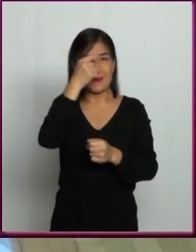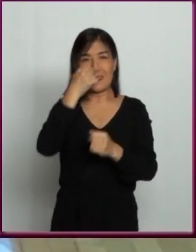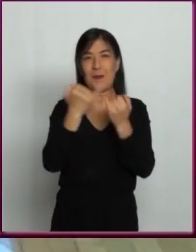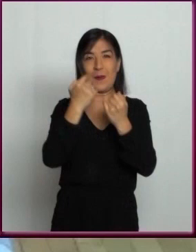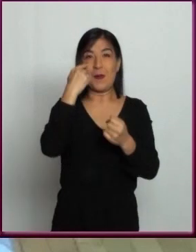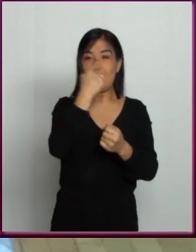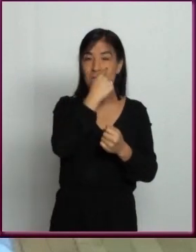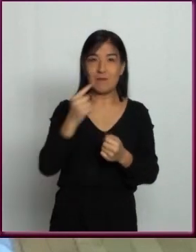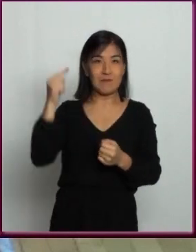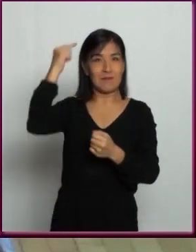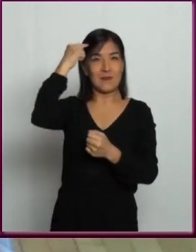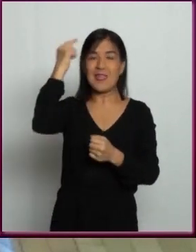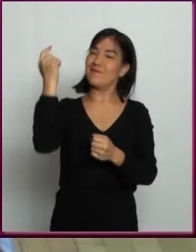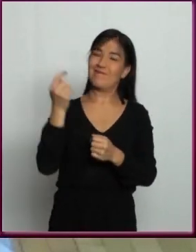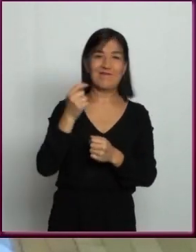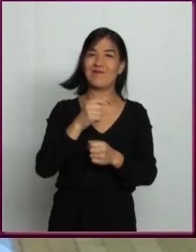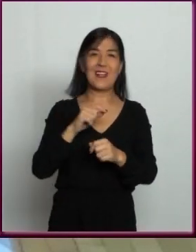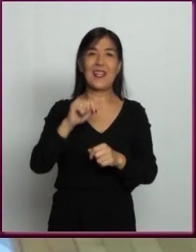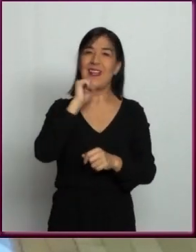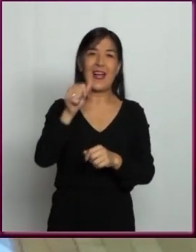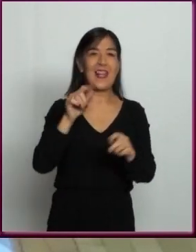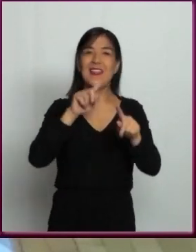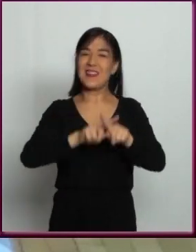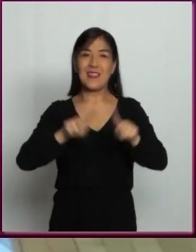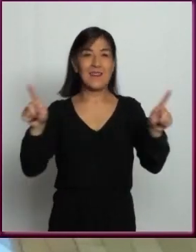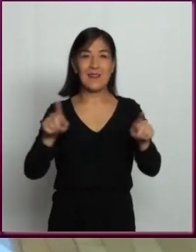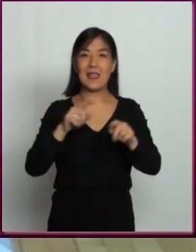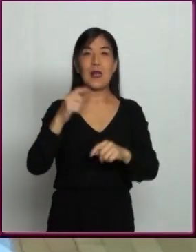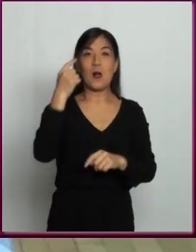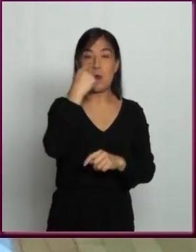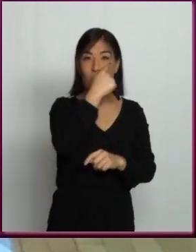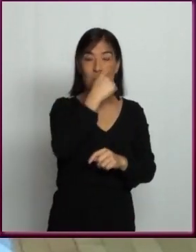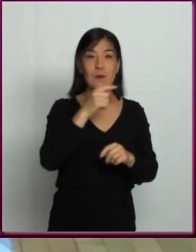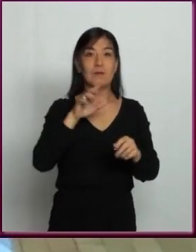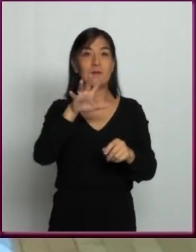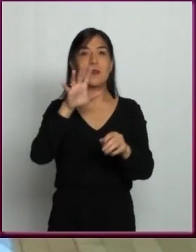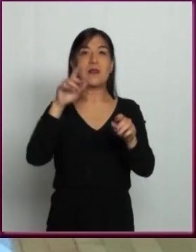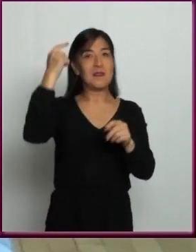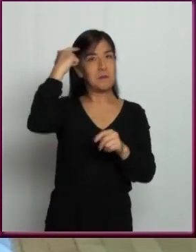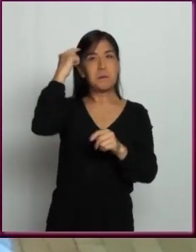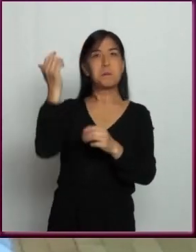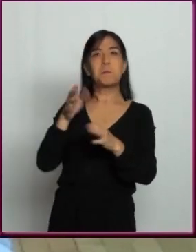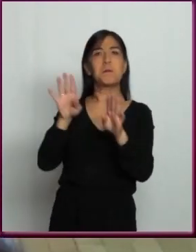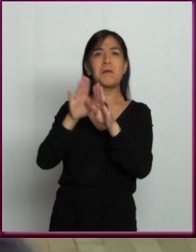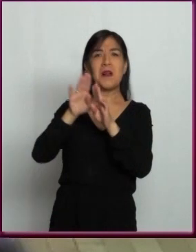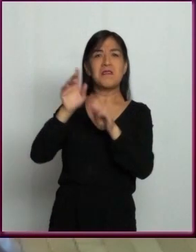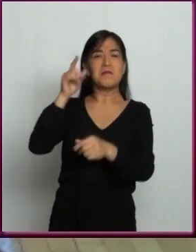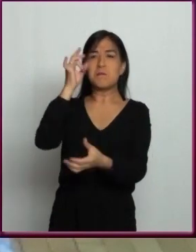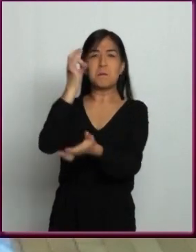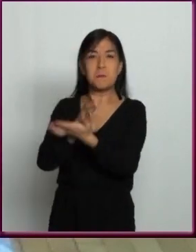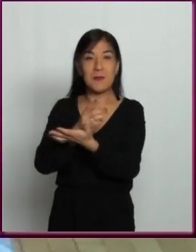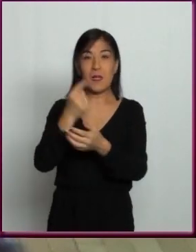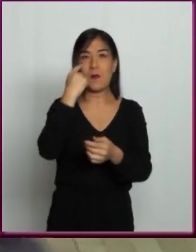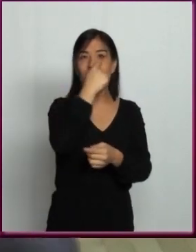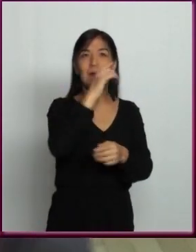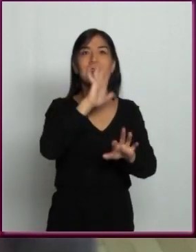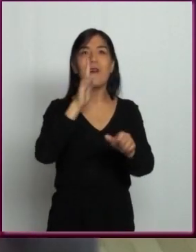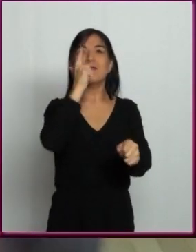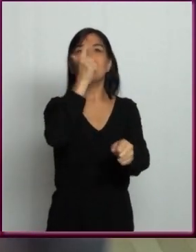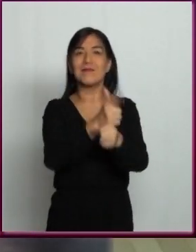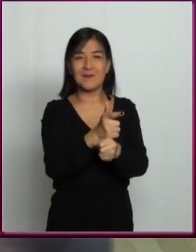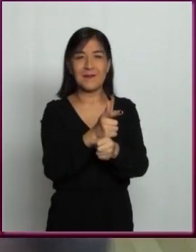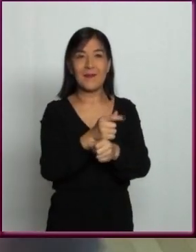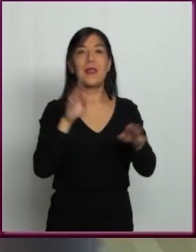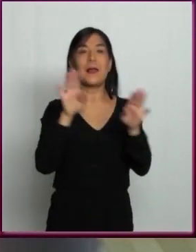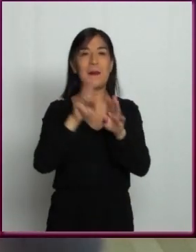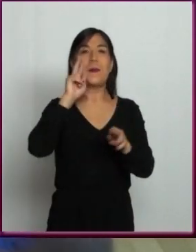que ver. Hay cosas que tu cerebro jamás se entera que están pasando y el ojo sí se da cuenta. Y obviamente esto sucede porque el